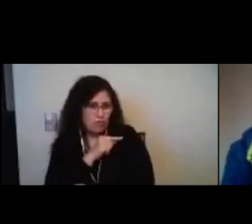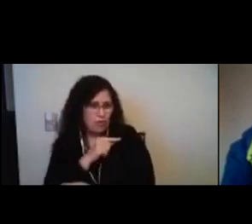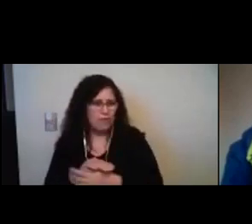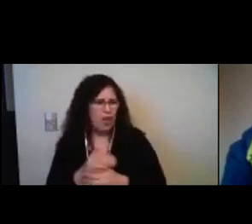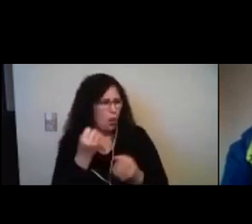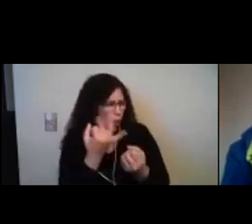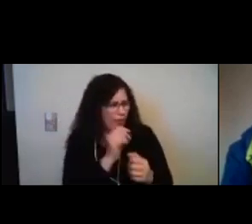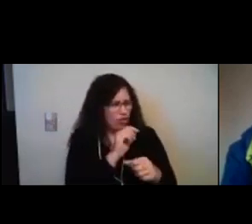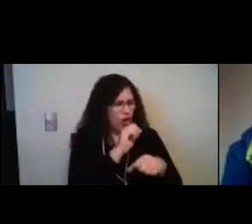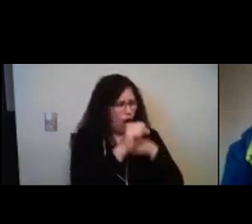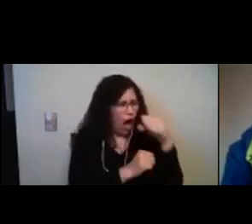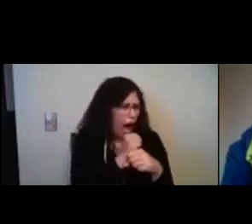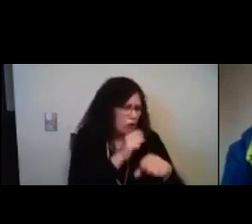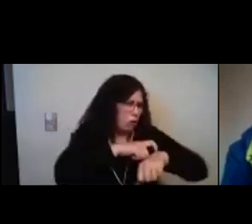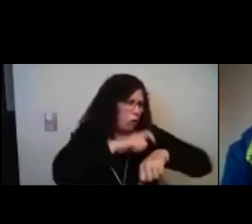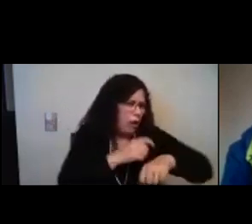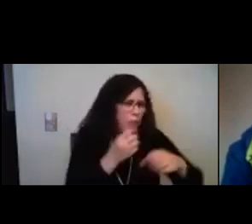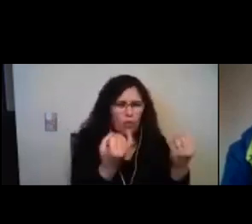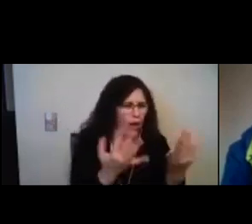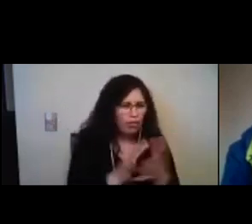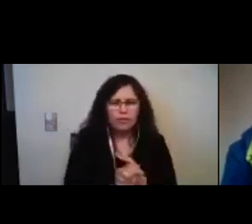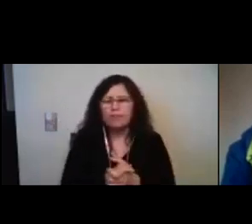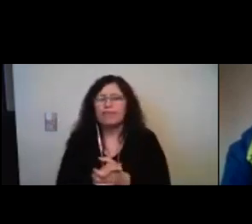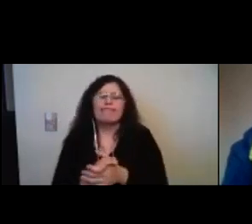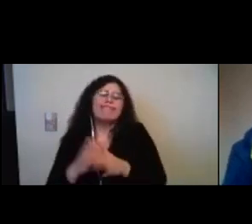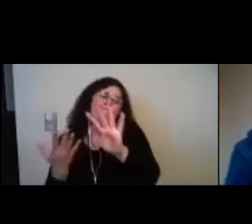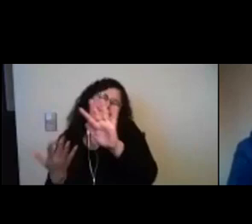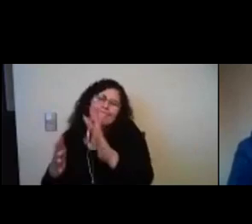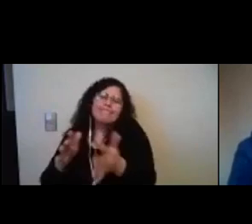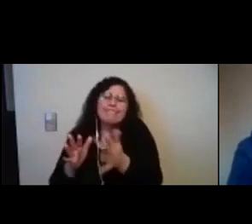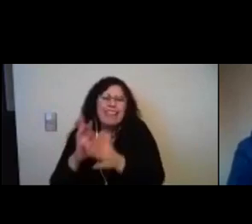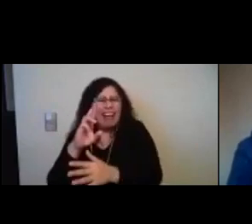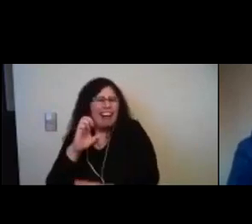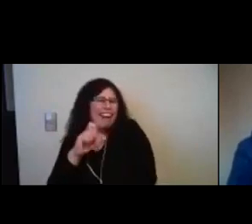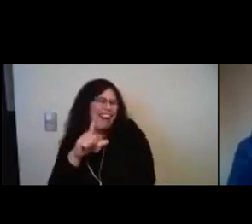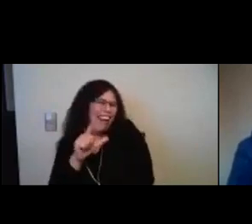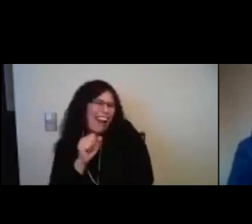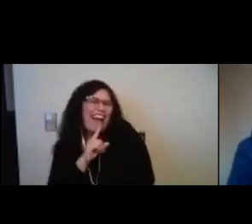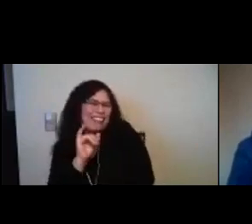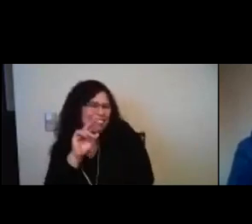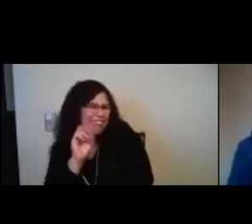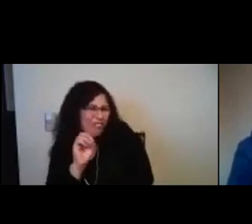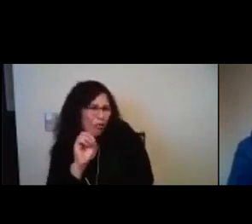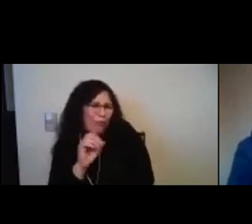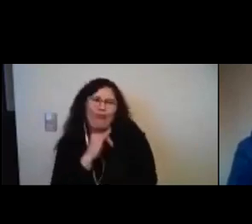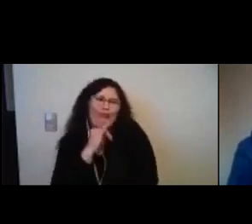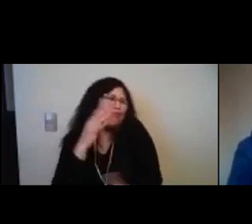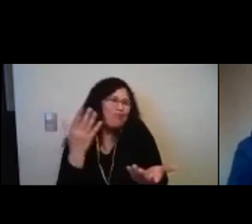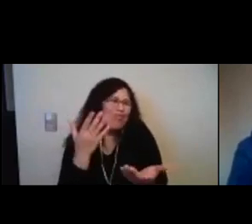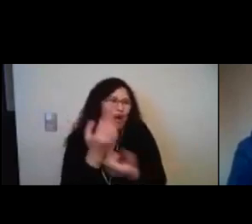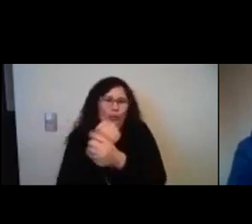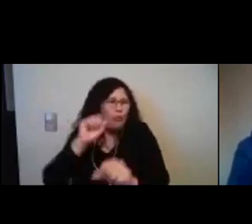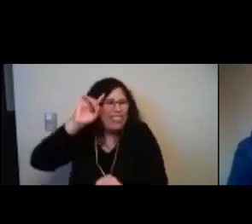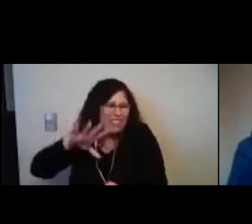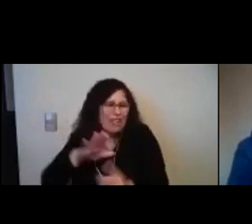Pues muy relativo. No, es relativo, la escala lo que hace, clasifica a las personas de acuerdo a la